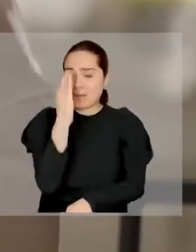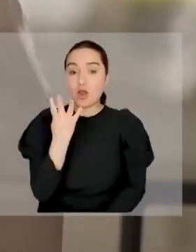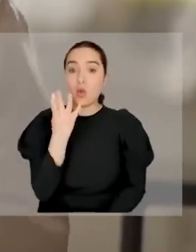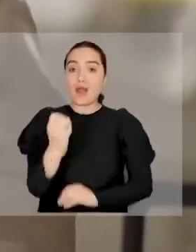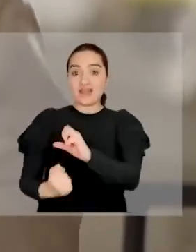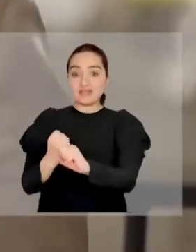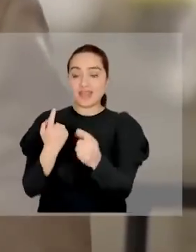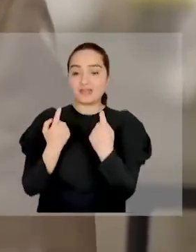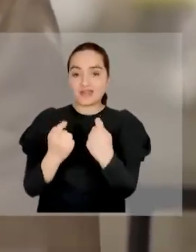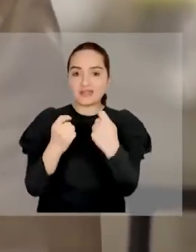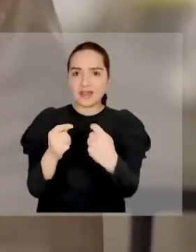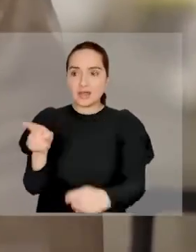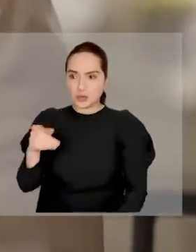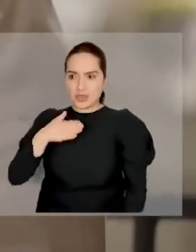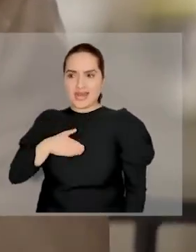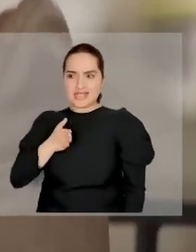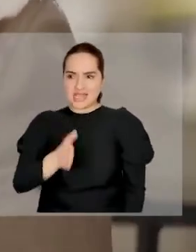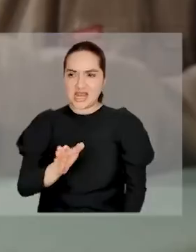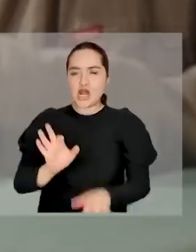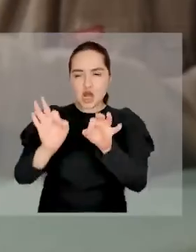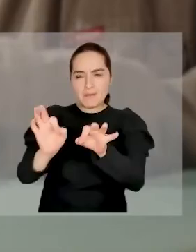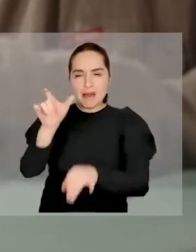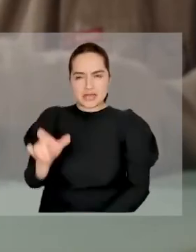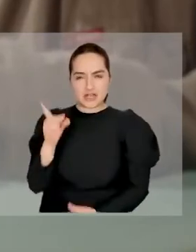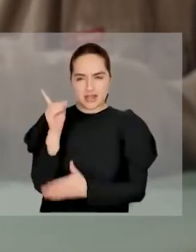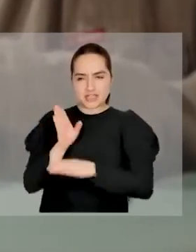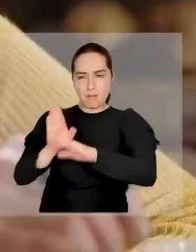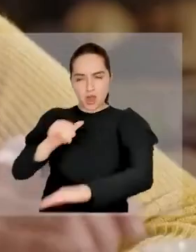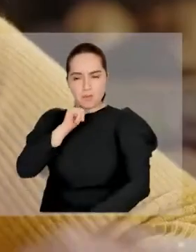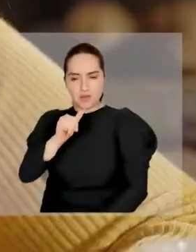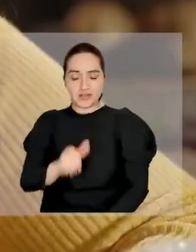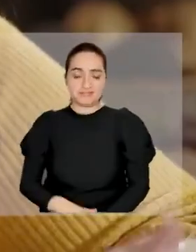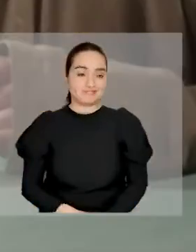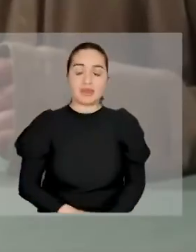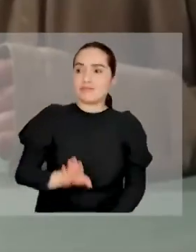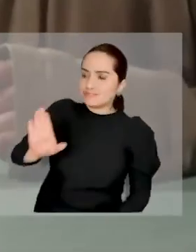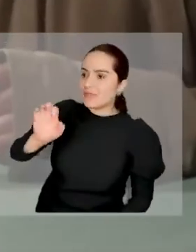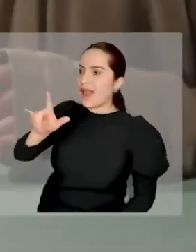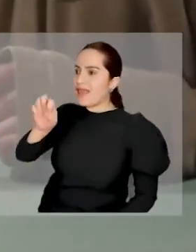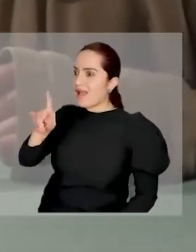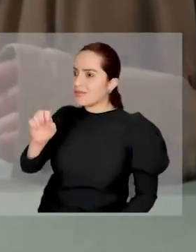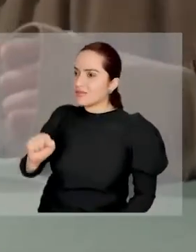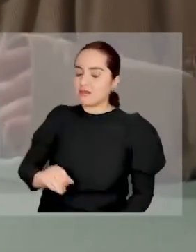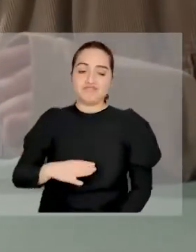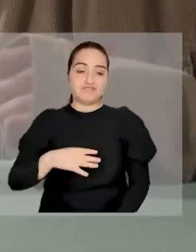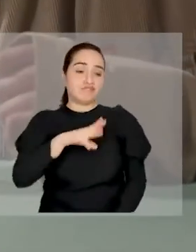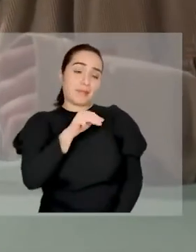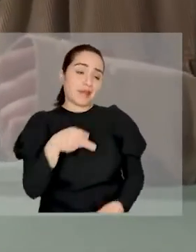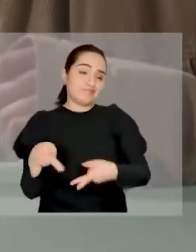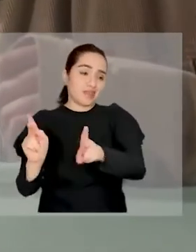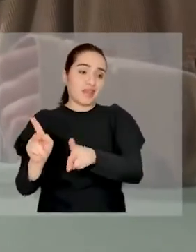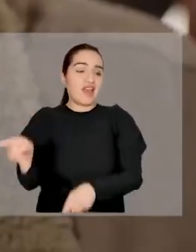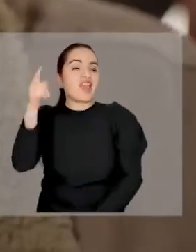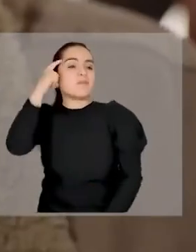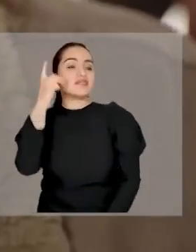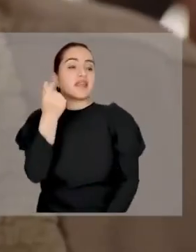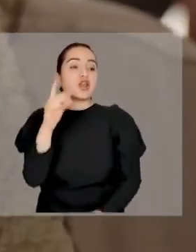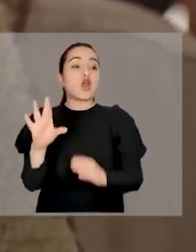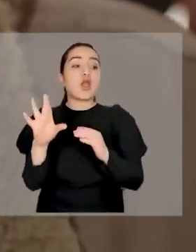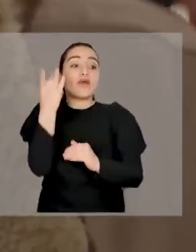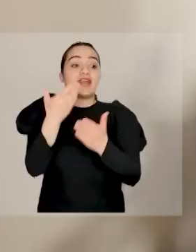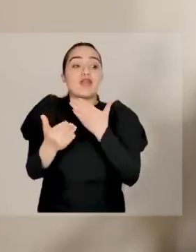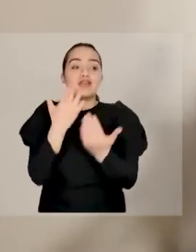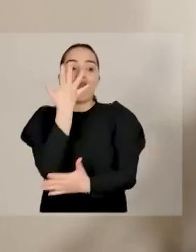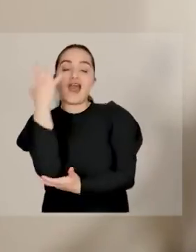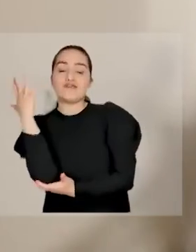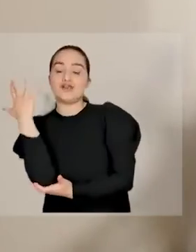bodrio. Llevan 40 años intentando hacer algo y quieres seguir. Oye, típico de facho pobre. Alejandra. Déjala, mamá. Si cree que la plata sale de los árboles. Además, ¿para qué quieres